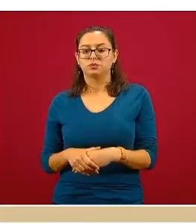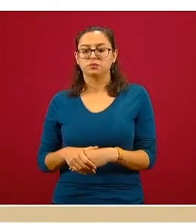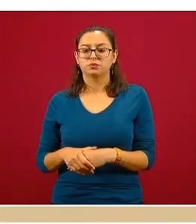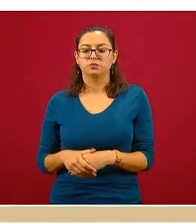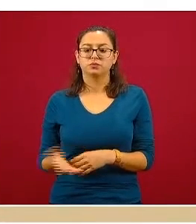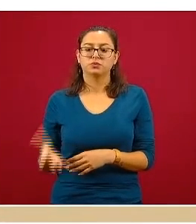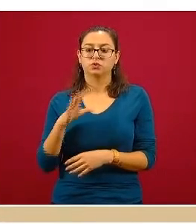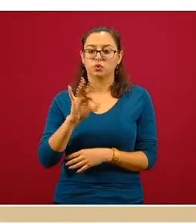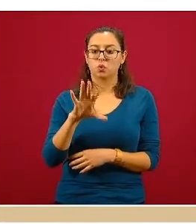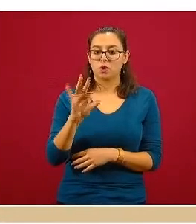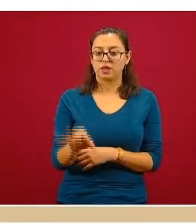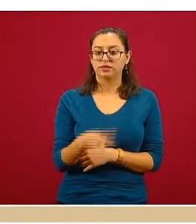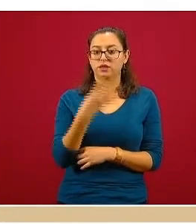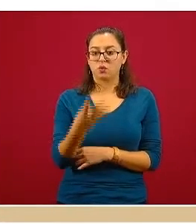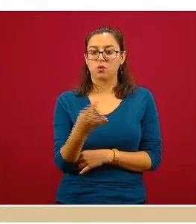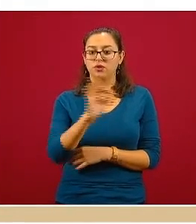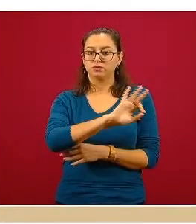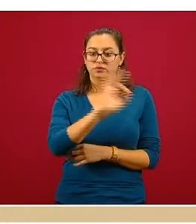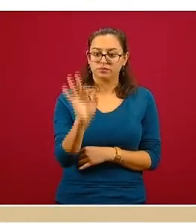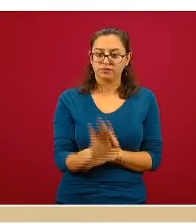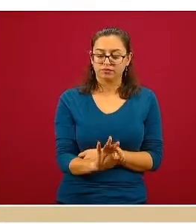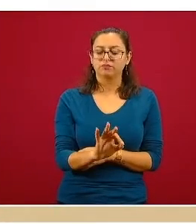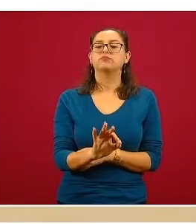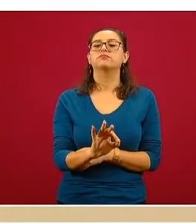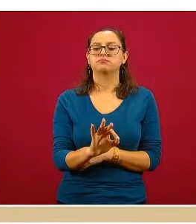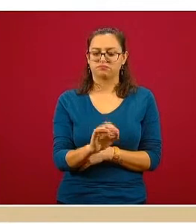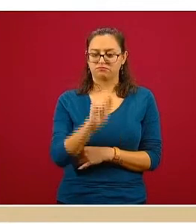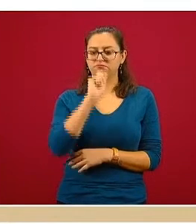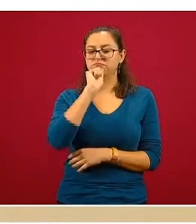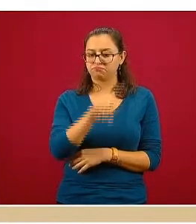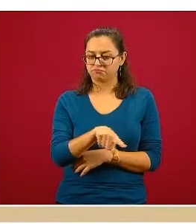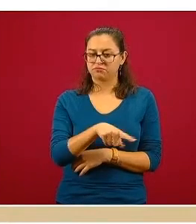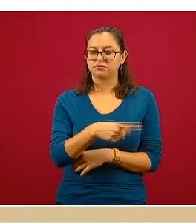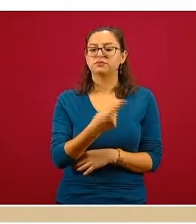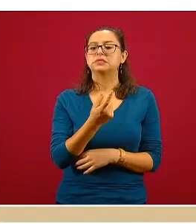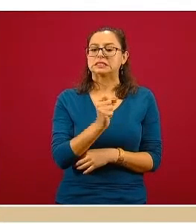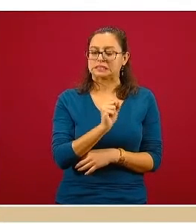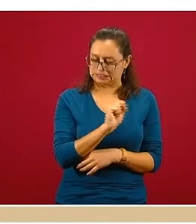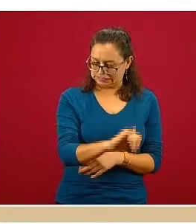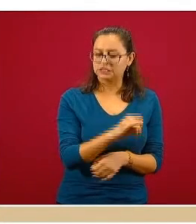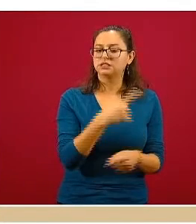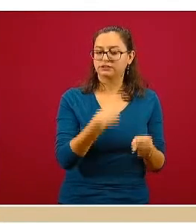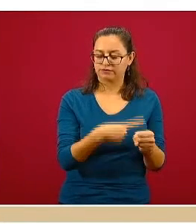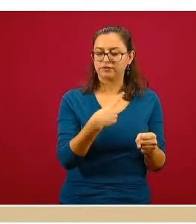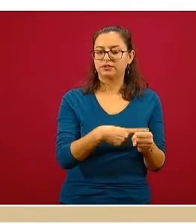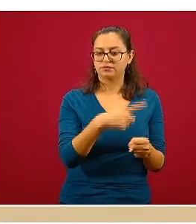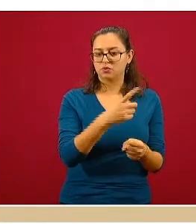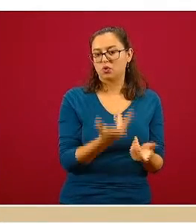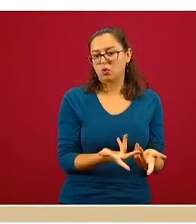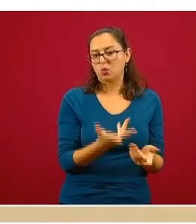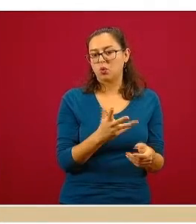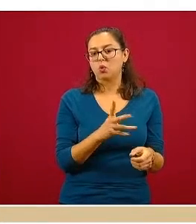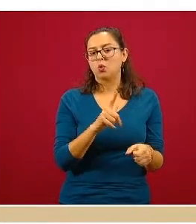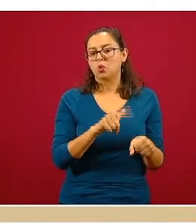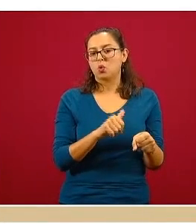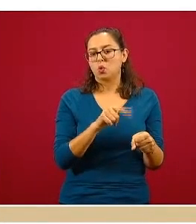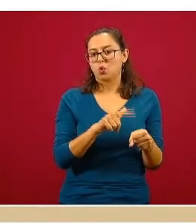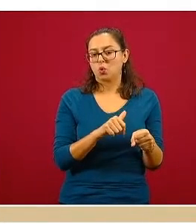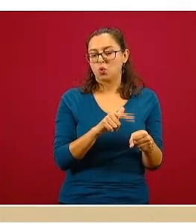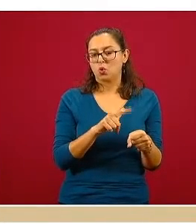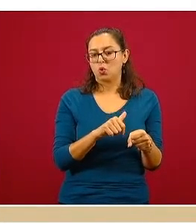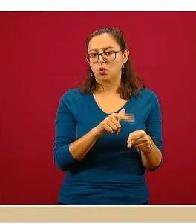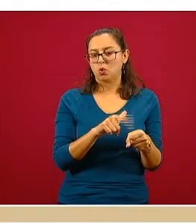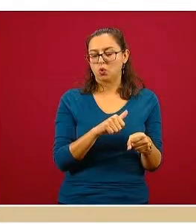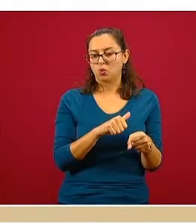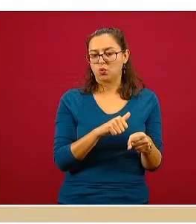el 44% de las mismas también ha dado ya positivo al virus SARS-CoV-2 y por lo tanto son las personas